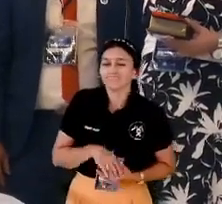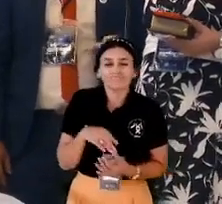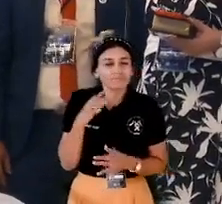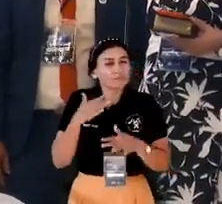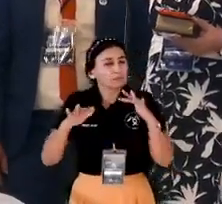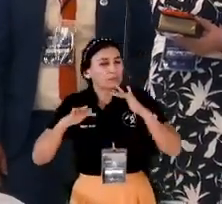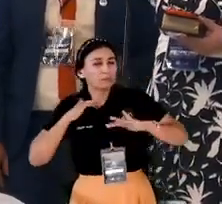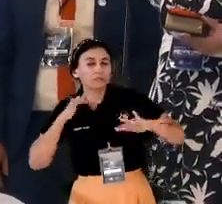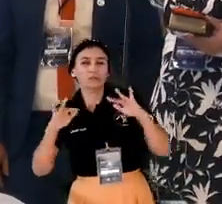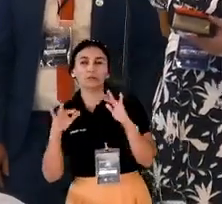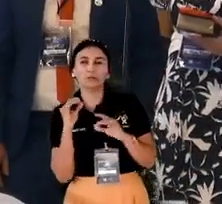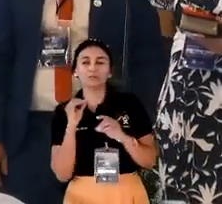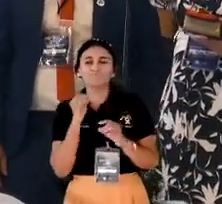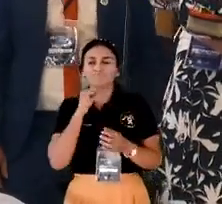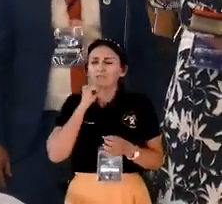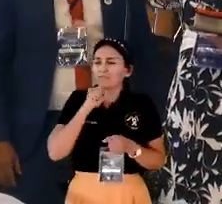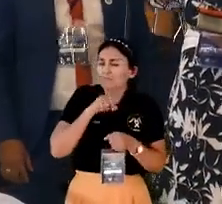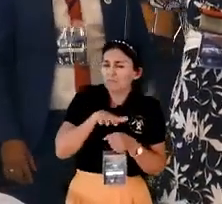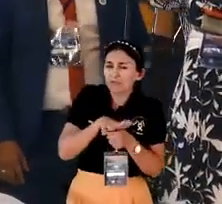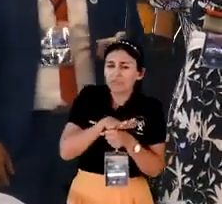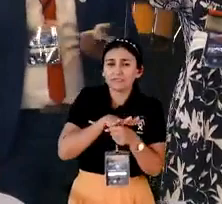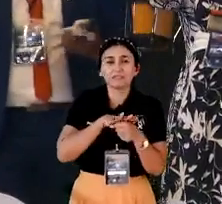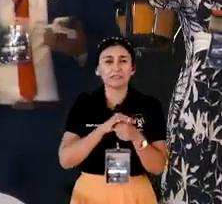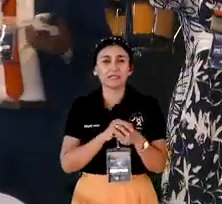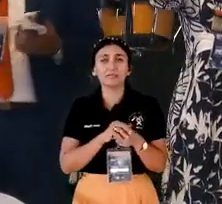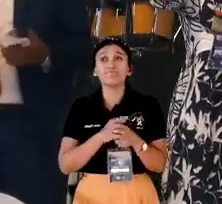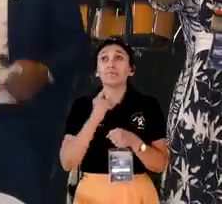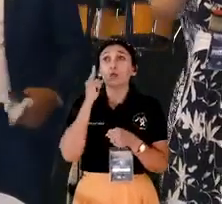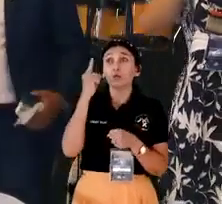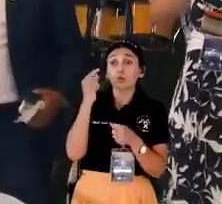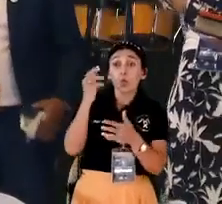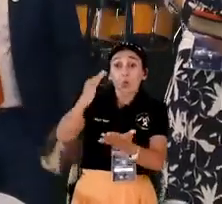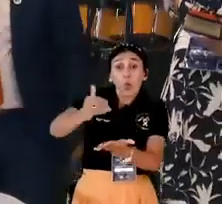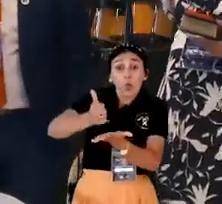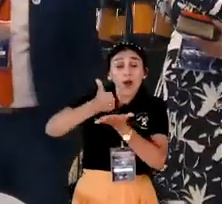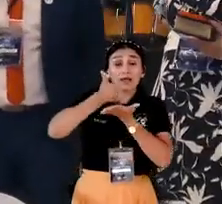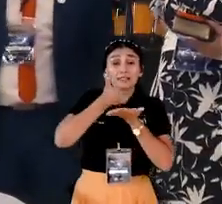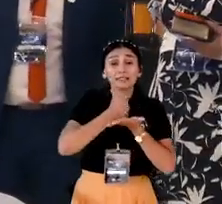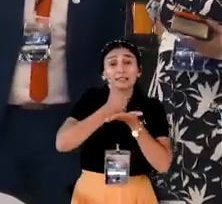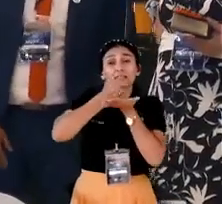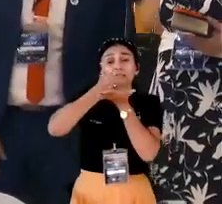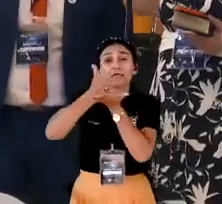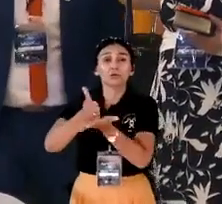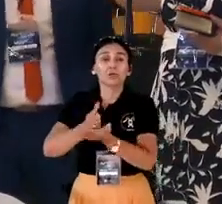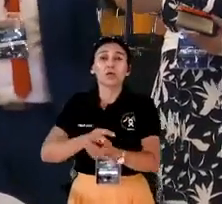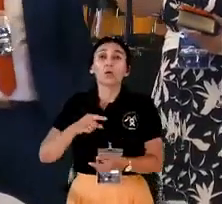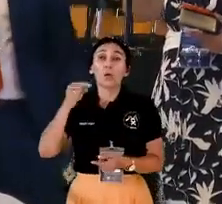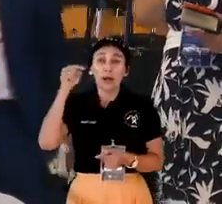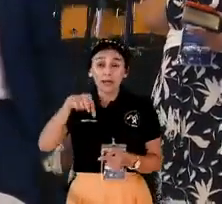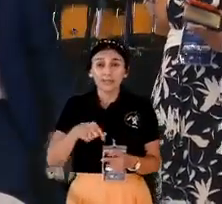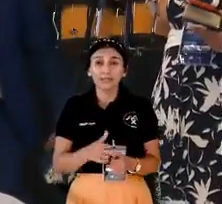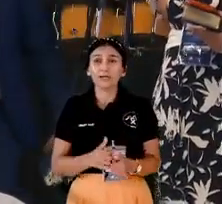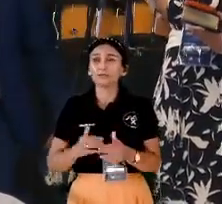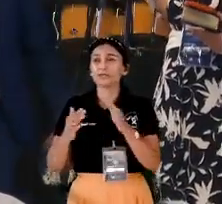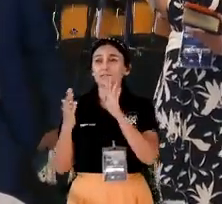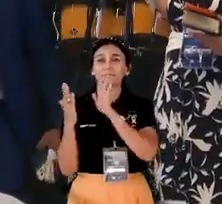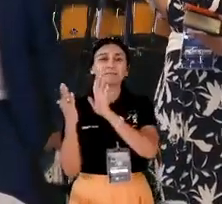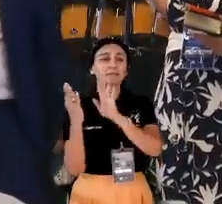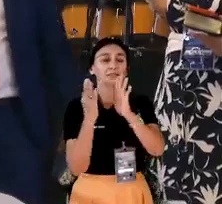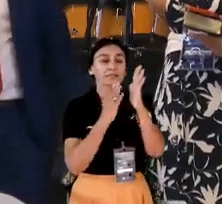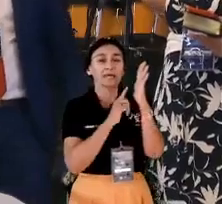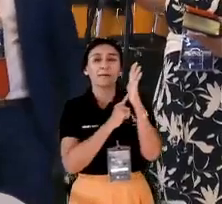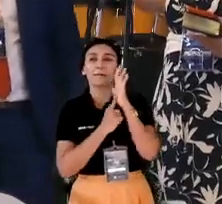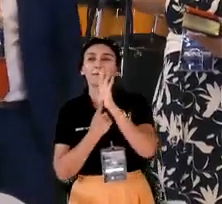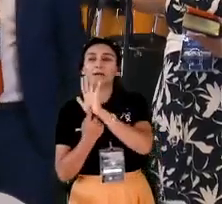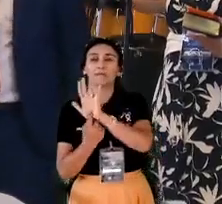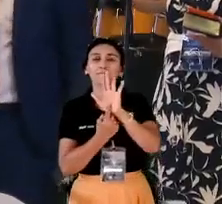no las has dejado solas. Hoy una vez más tú te haces presente para decirle a estas mujeres